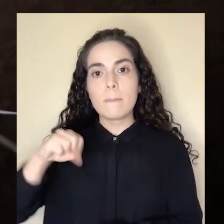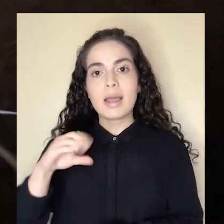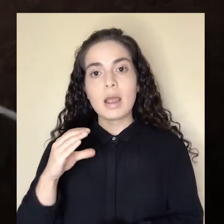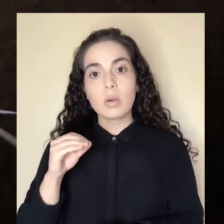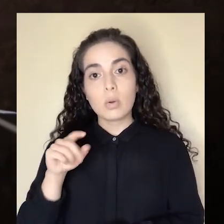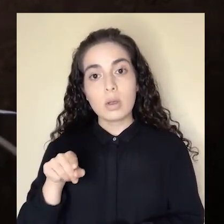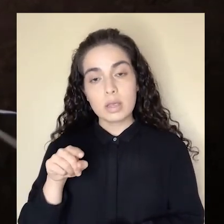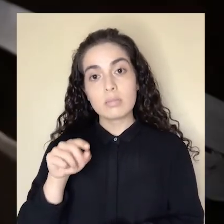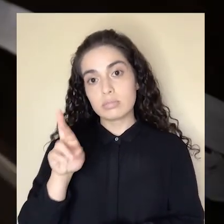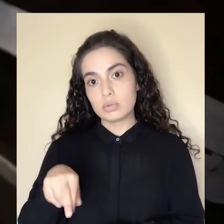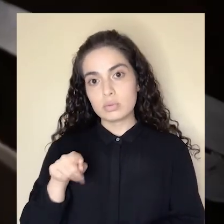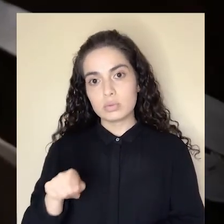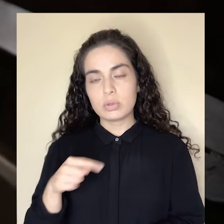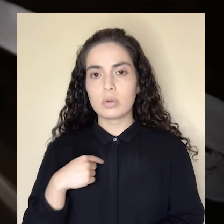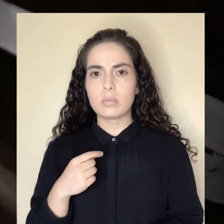a un pueblo lejos